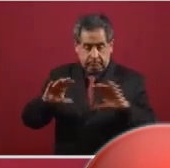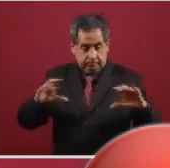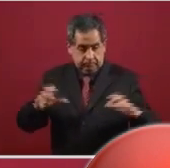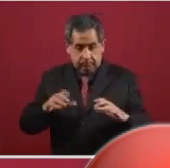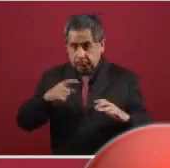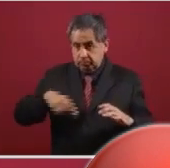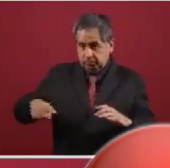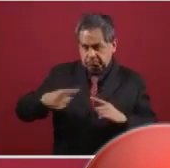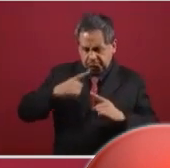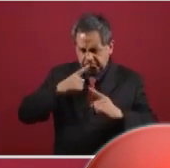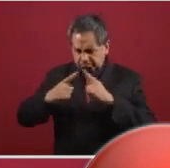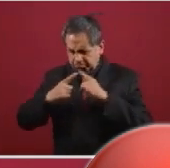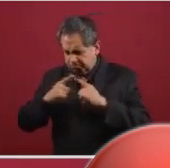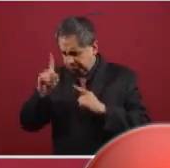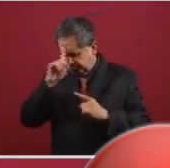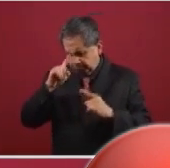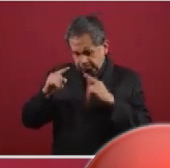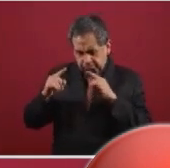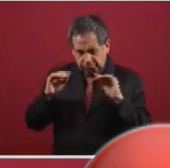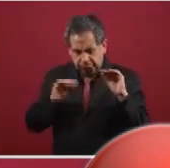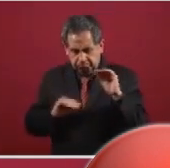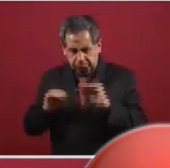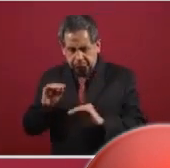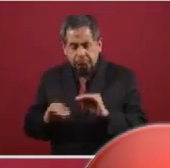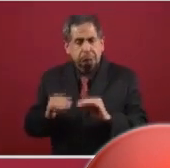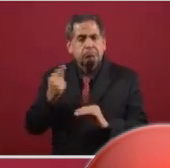ayudando para